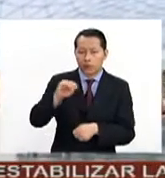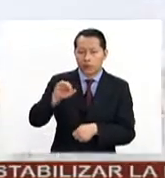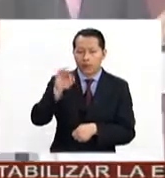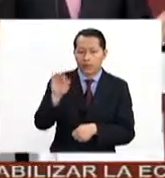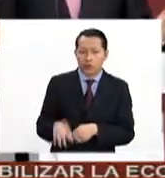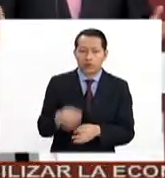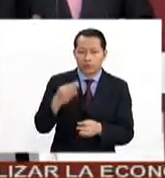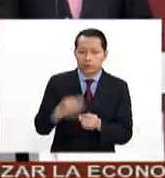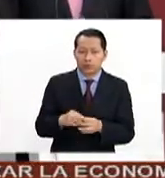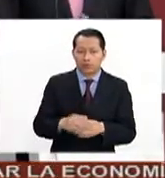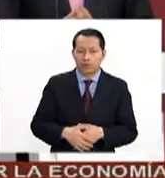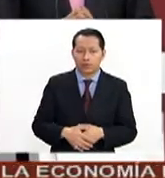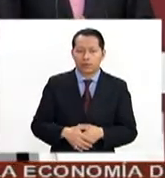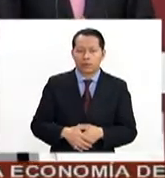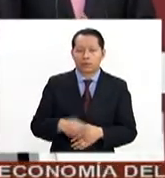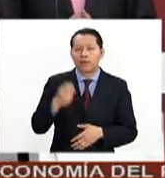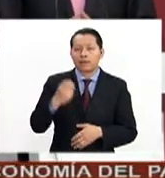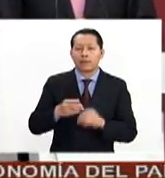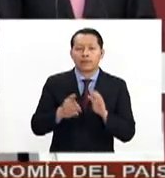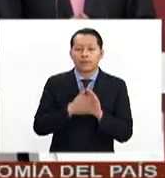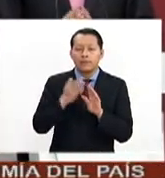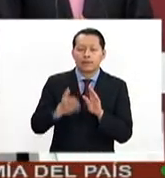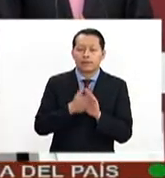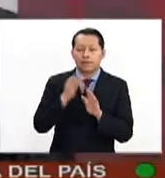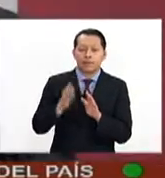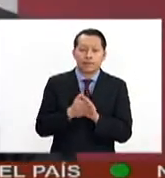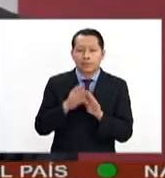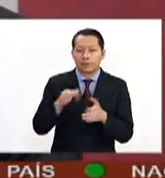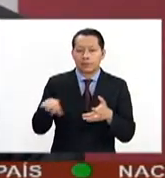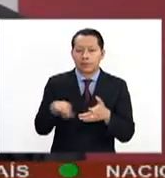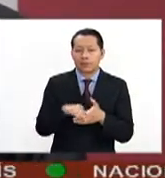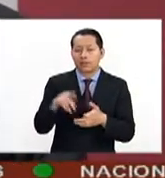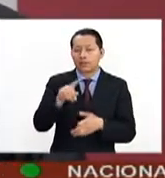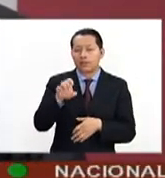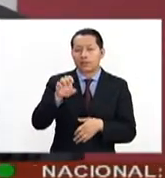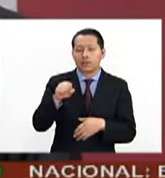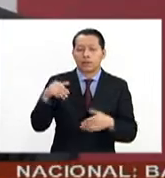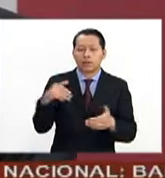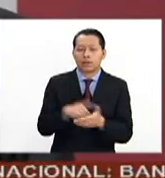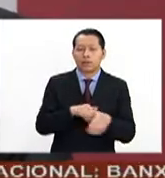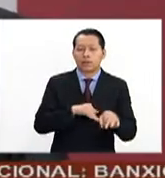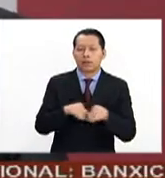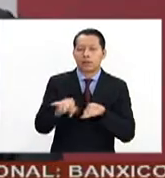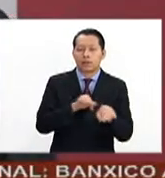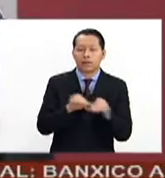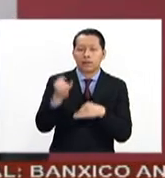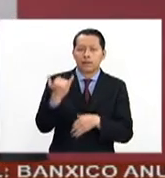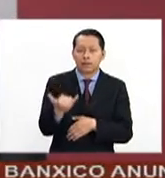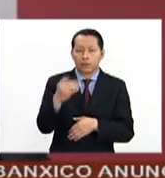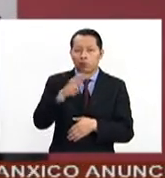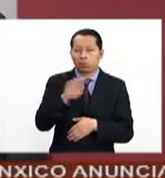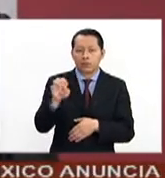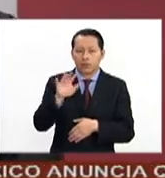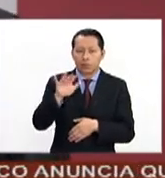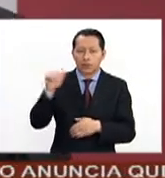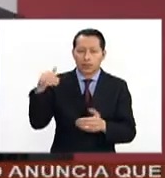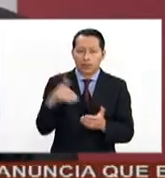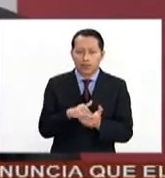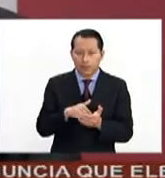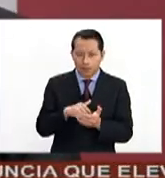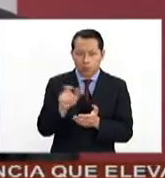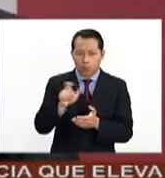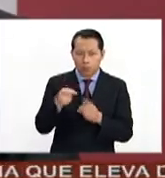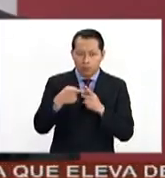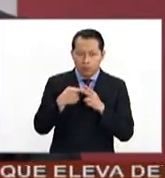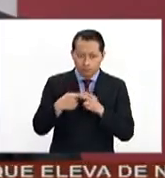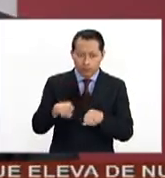90%. Cuya construcción generará cerca de 160,000 empleos y 450,000 cuando